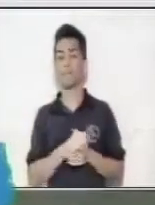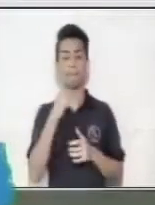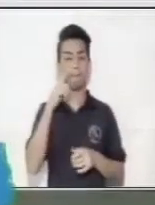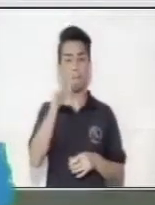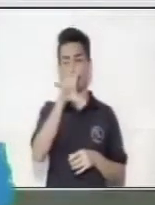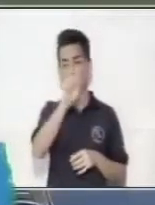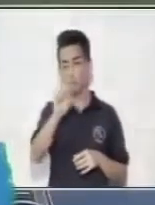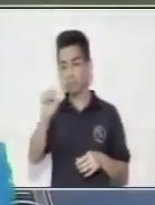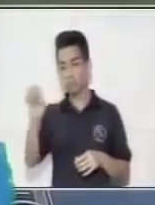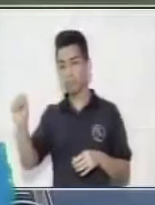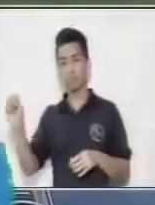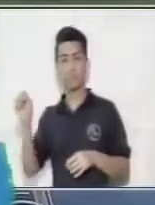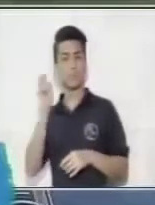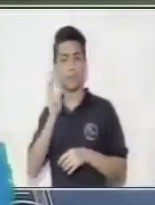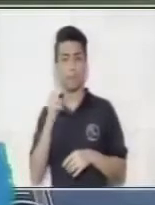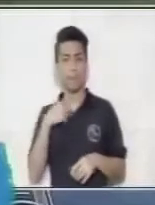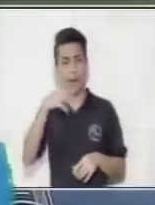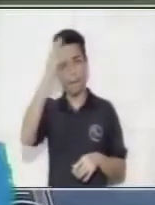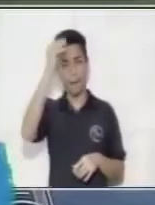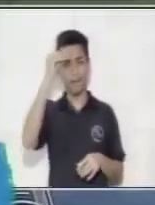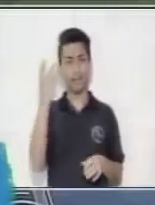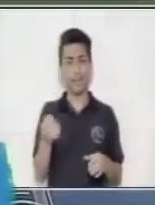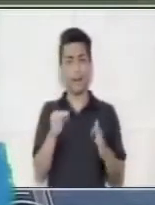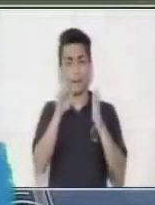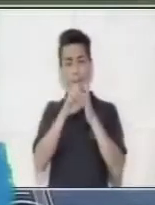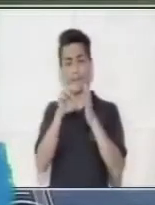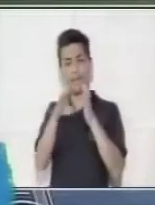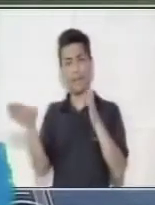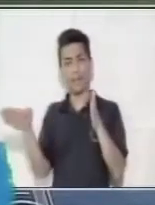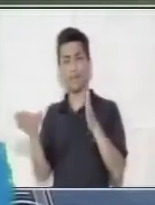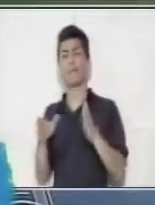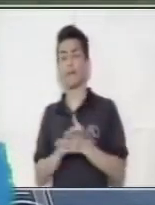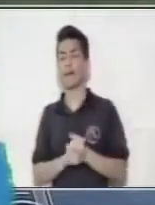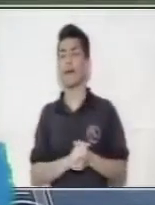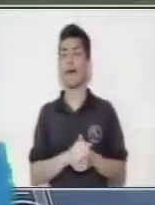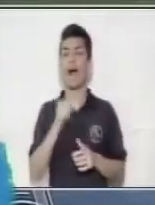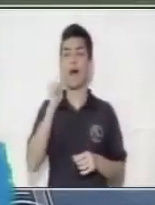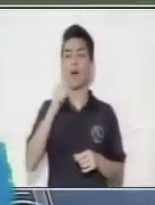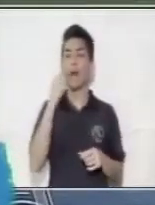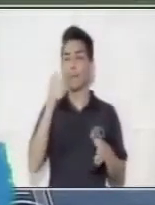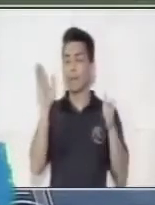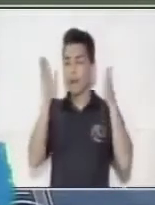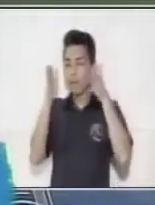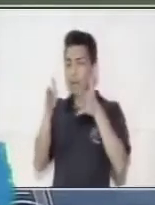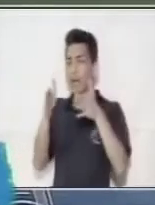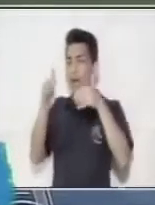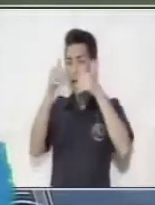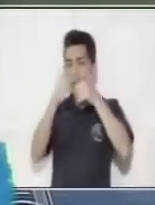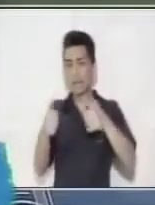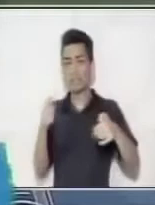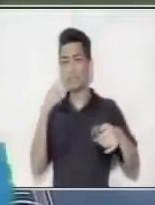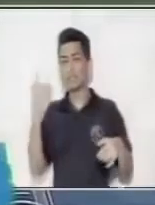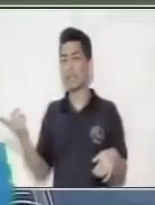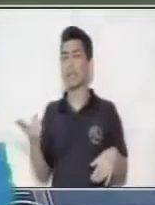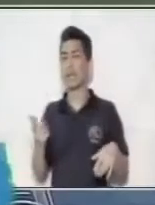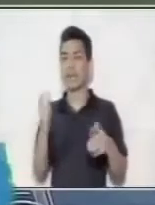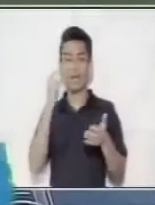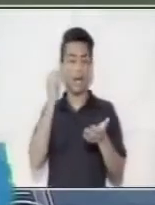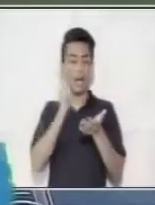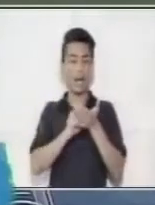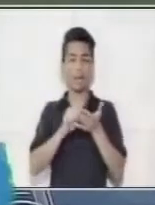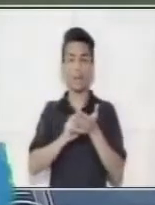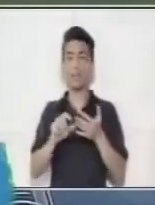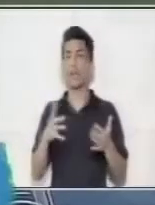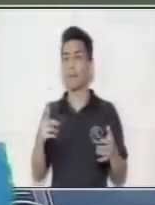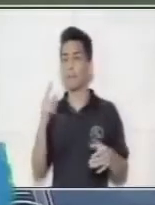identificado siempre desde la primaria, pero ahorita nosotros vamos a ver ese enfoque del análisis en la gramática descriptiva, iniciando con el